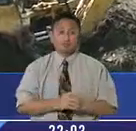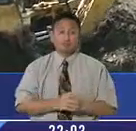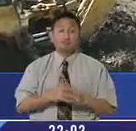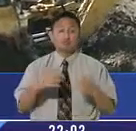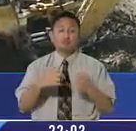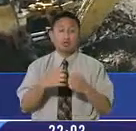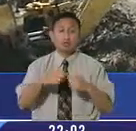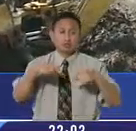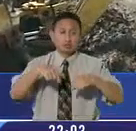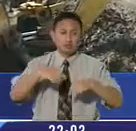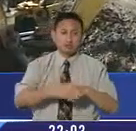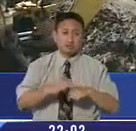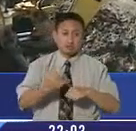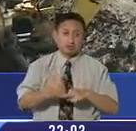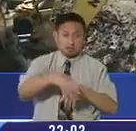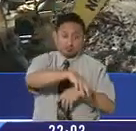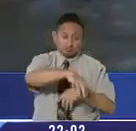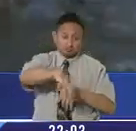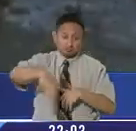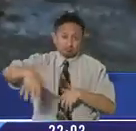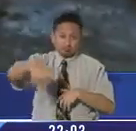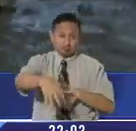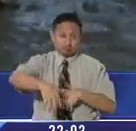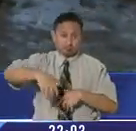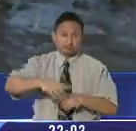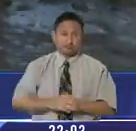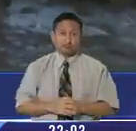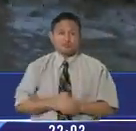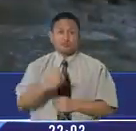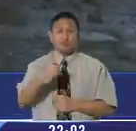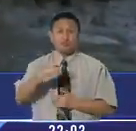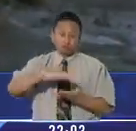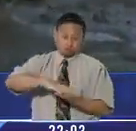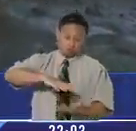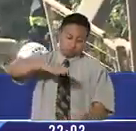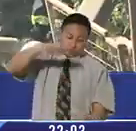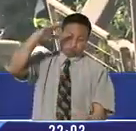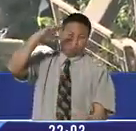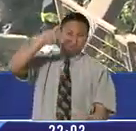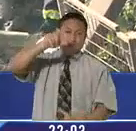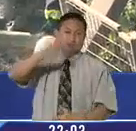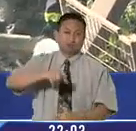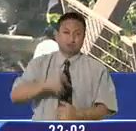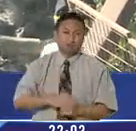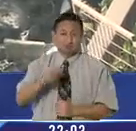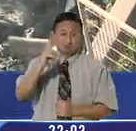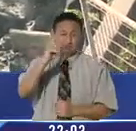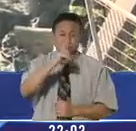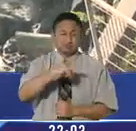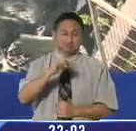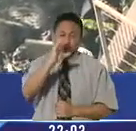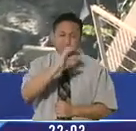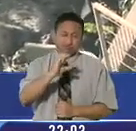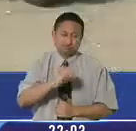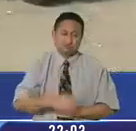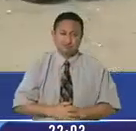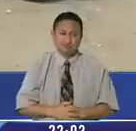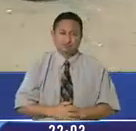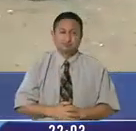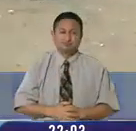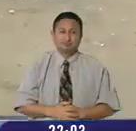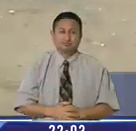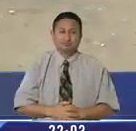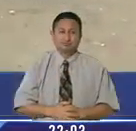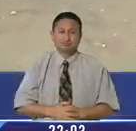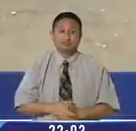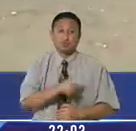en la zona para la remoción de los desechos. Unos 2 metros de lodo hacen que las labores de búsqueda se tornen complejas. Nosotros